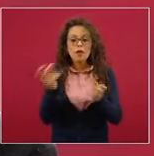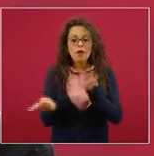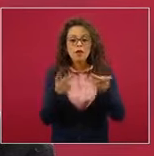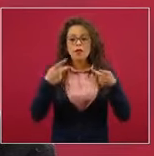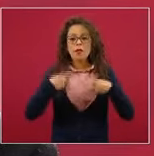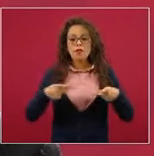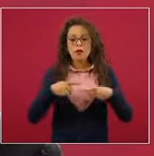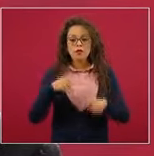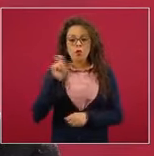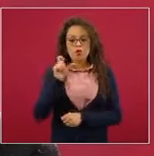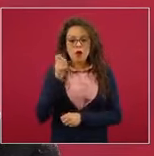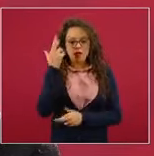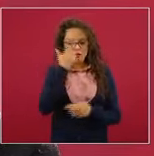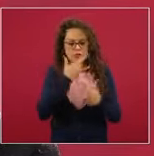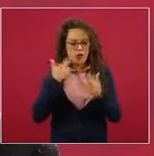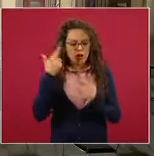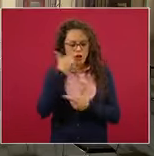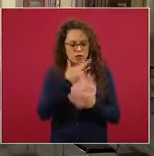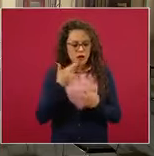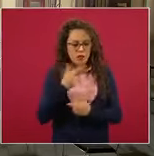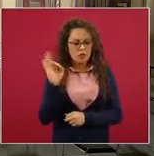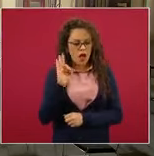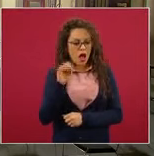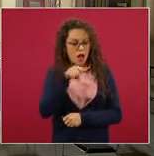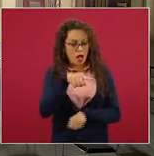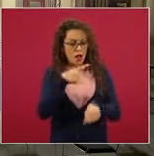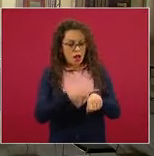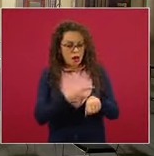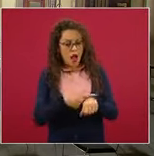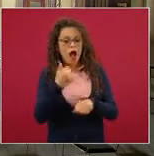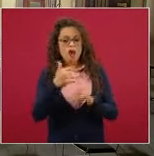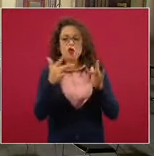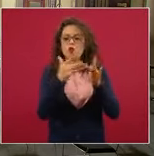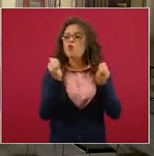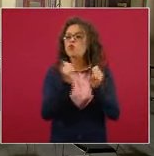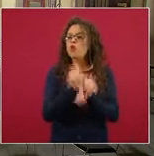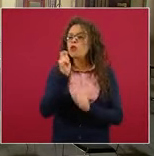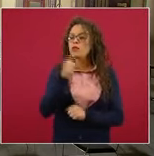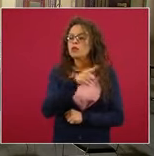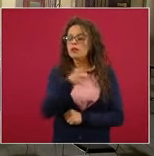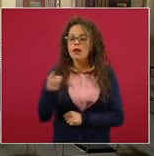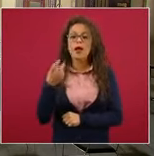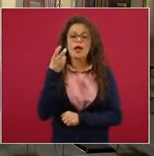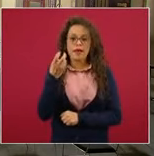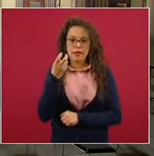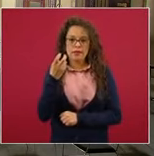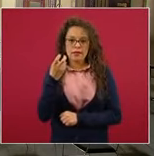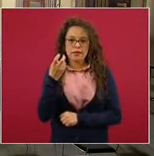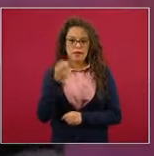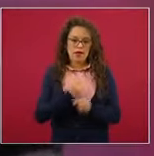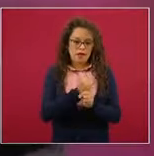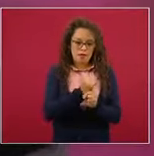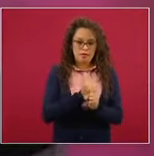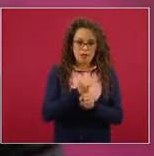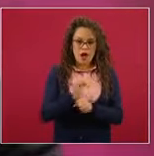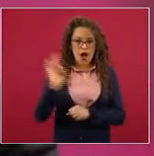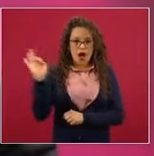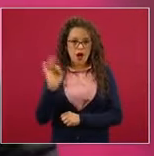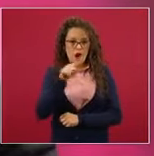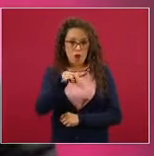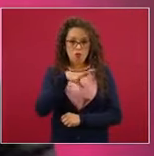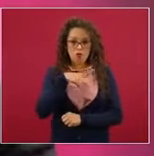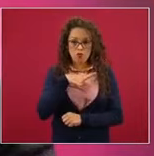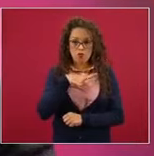cuando se estudia los casos y a los contactos, y ahí se documenta si alguien tuvo relación con alguien o proximidad con